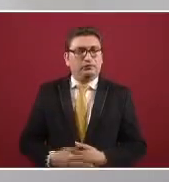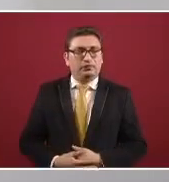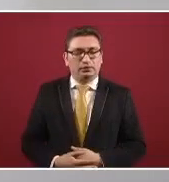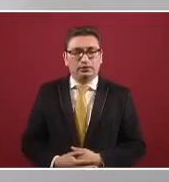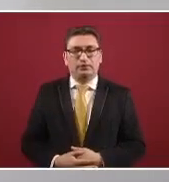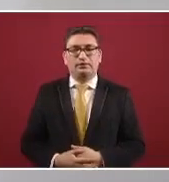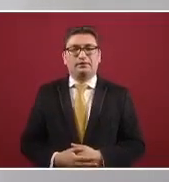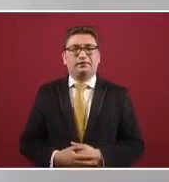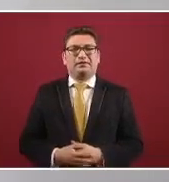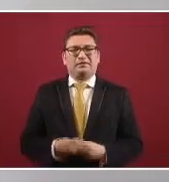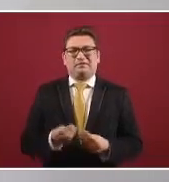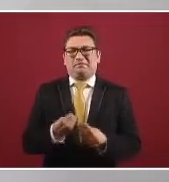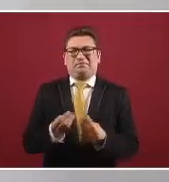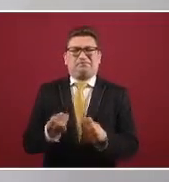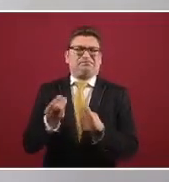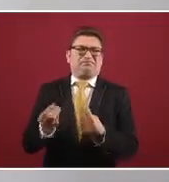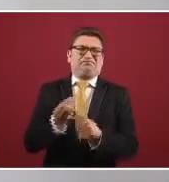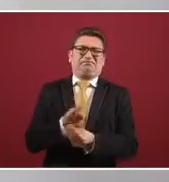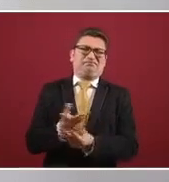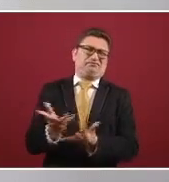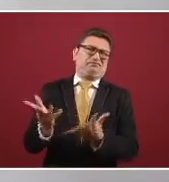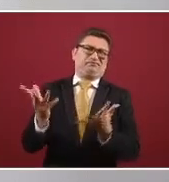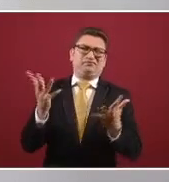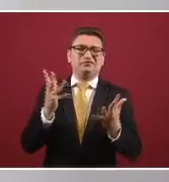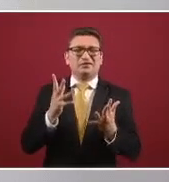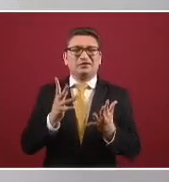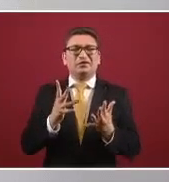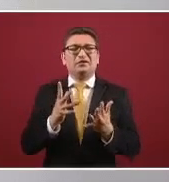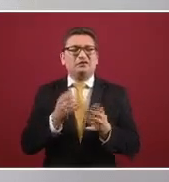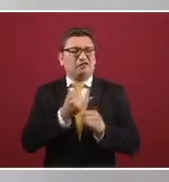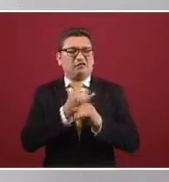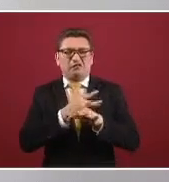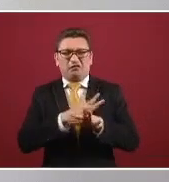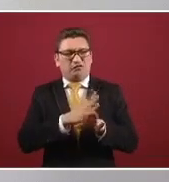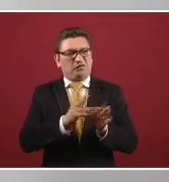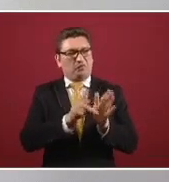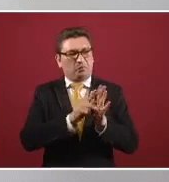Hay muchísimas notas falsas.